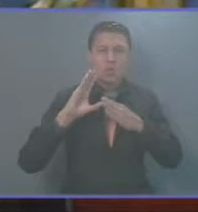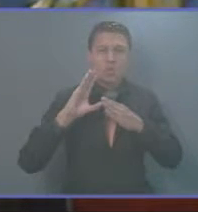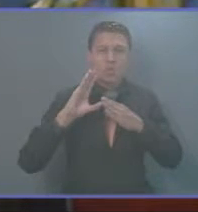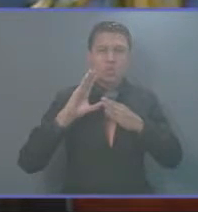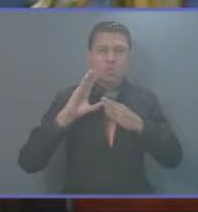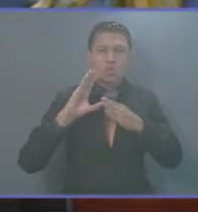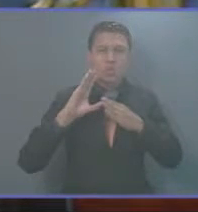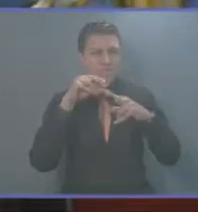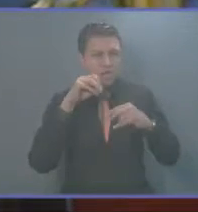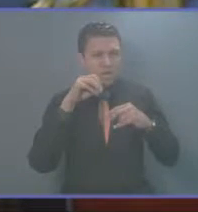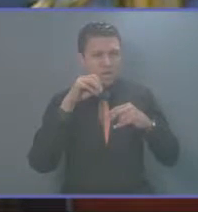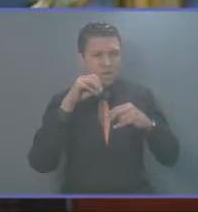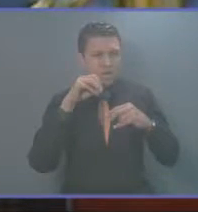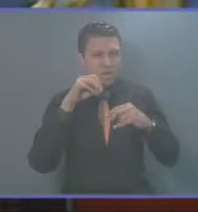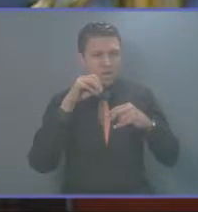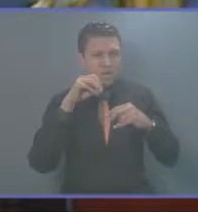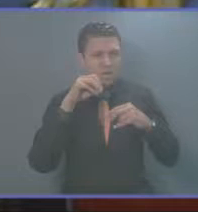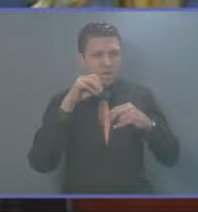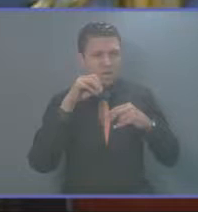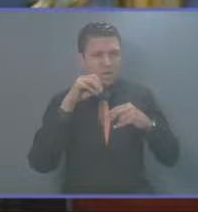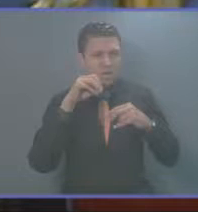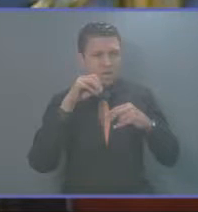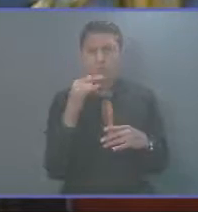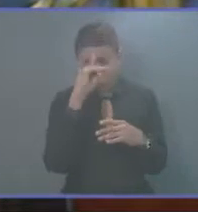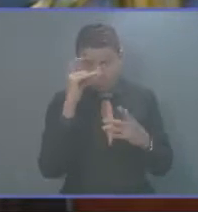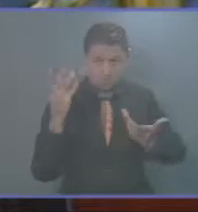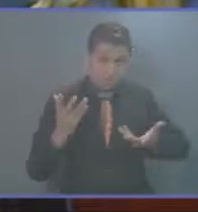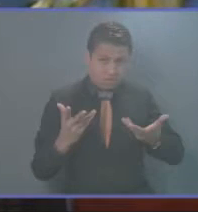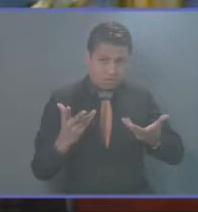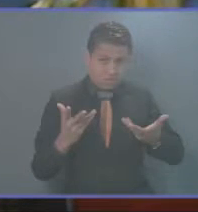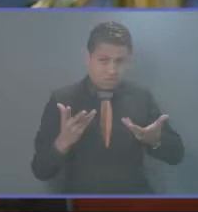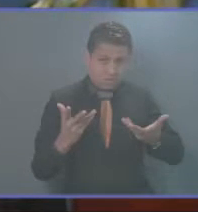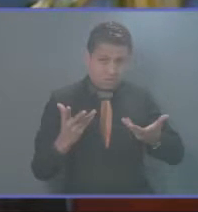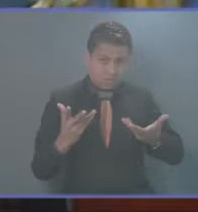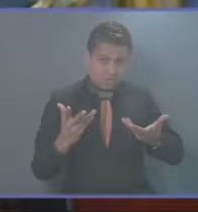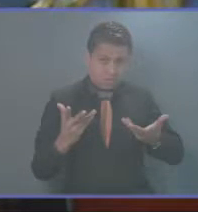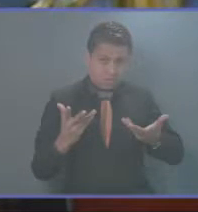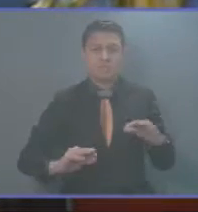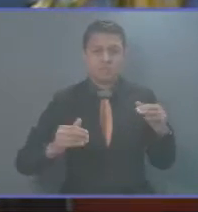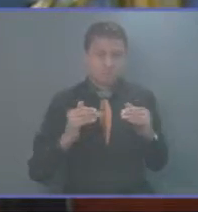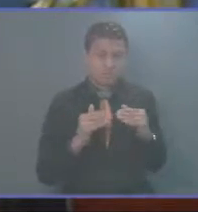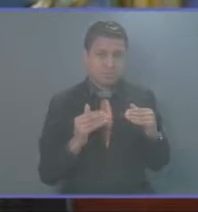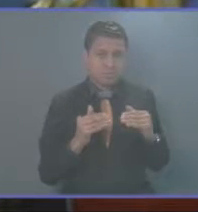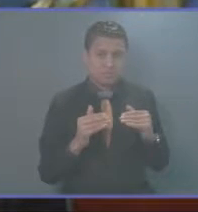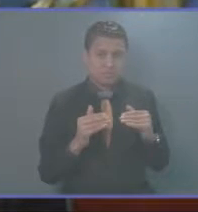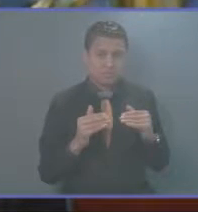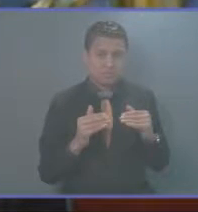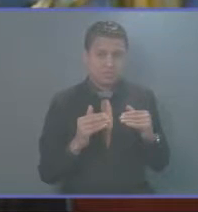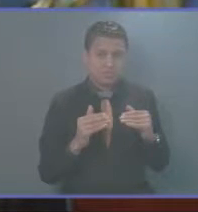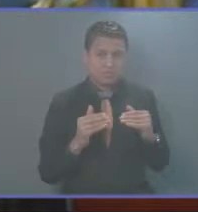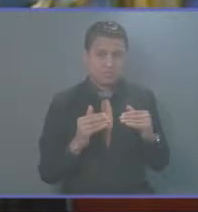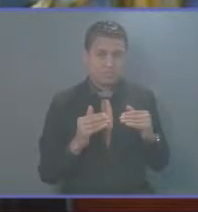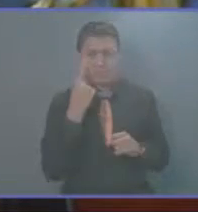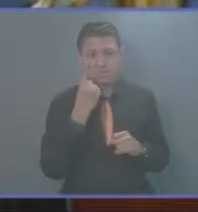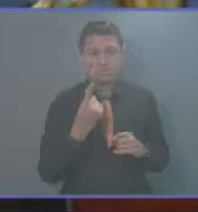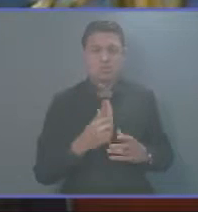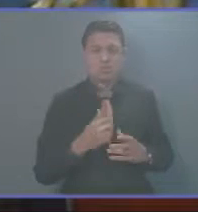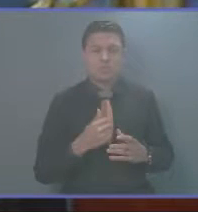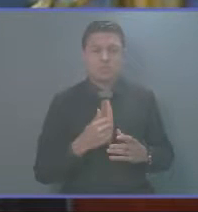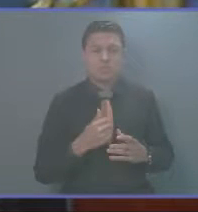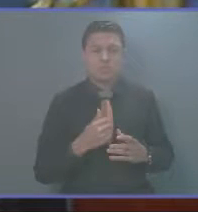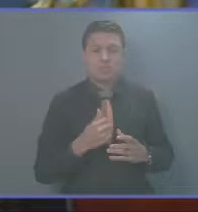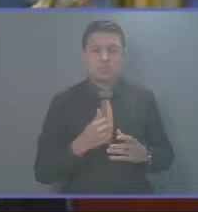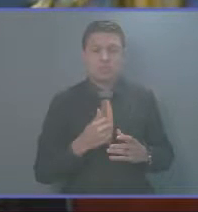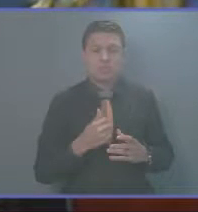los valores, el comportamiento de las personas, pero que todavía están invisibilizados.